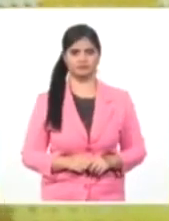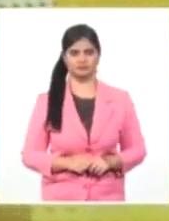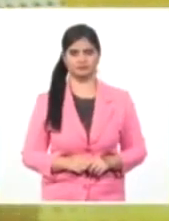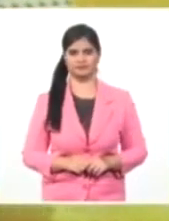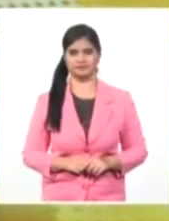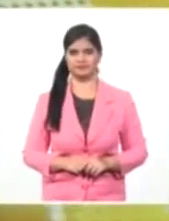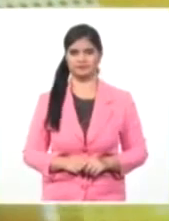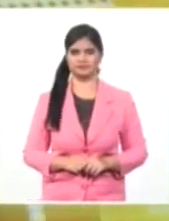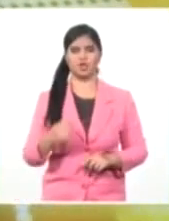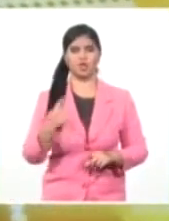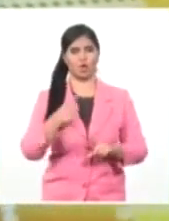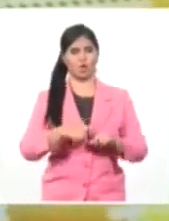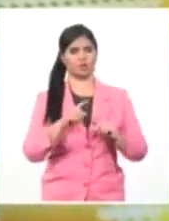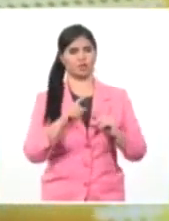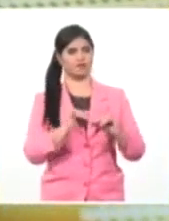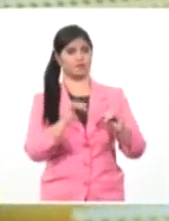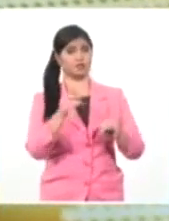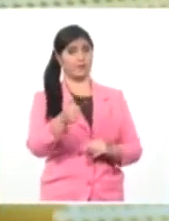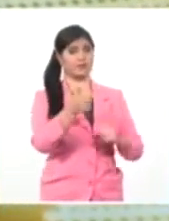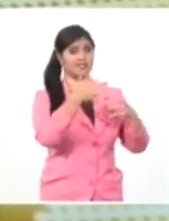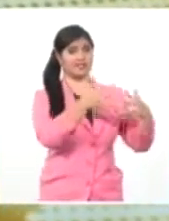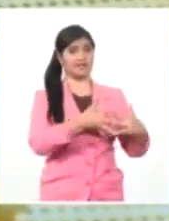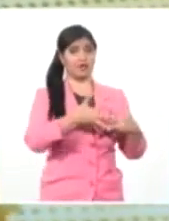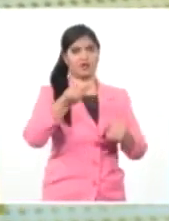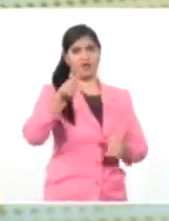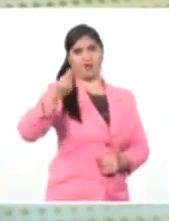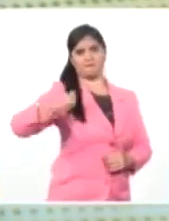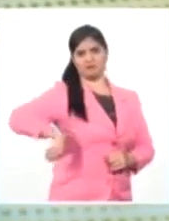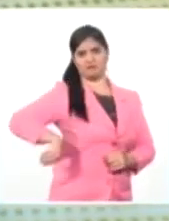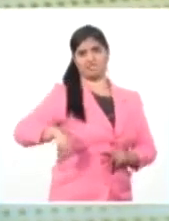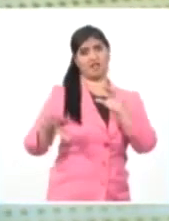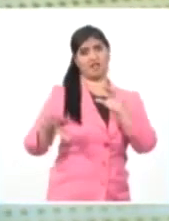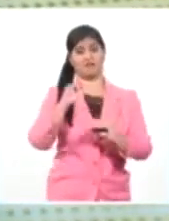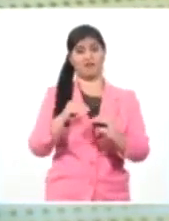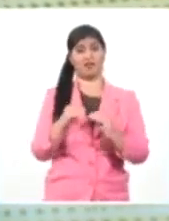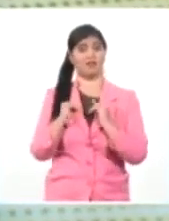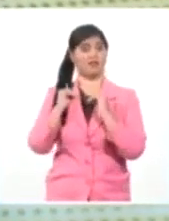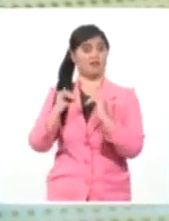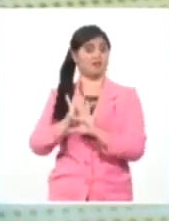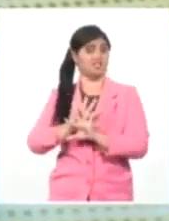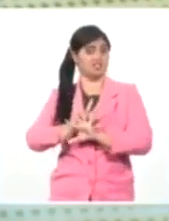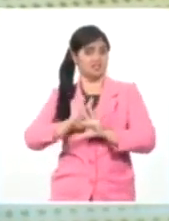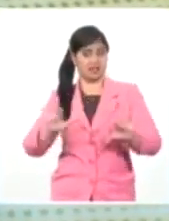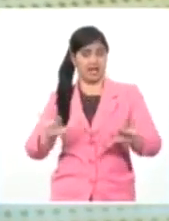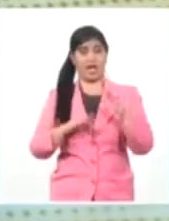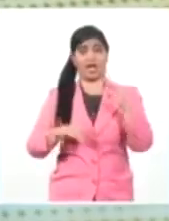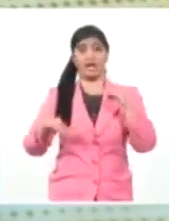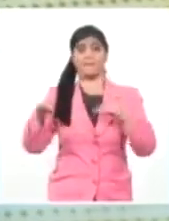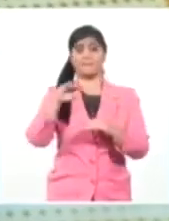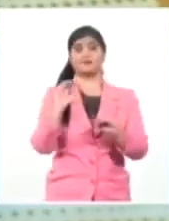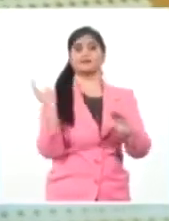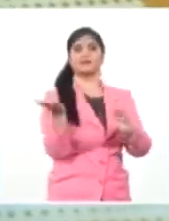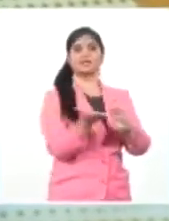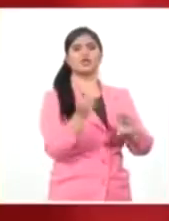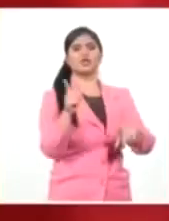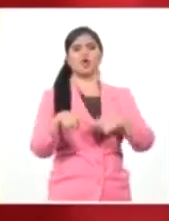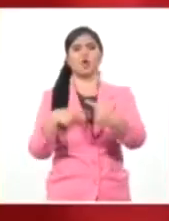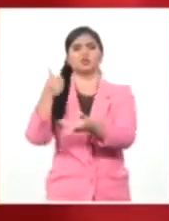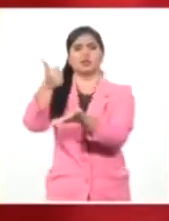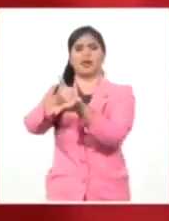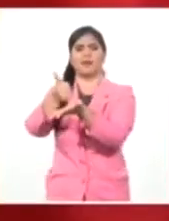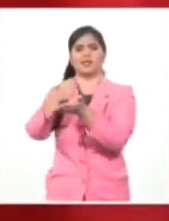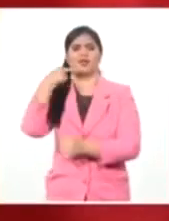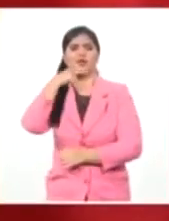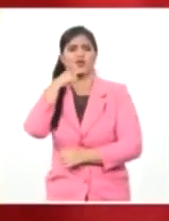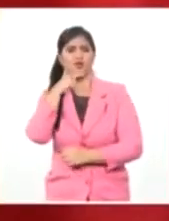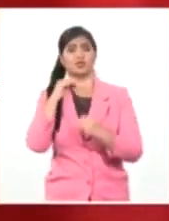Por supuesto, Biden también se aprovechó de esta tribuna para advertir que ya hay sobre el tapete más sanciones contra Moscú. Mientras,